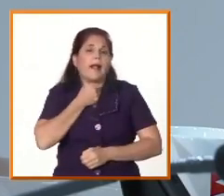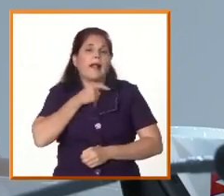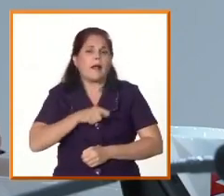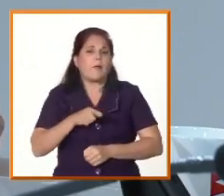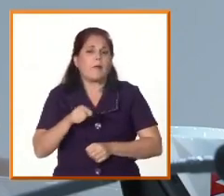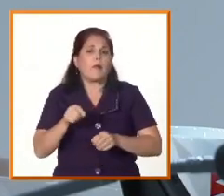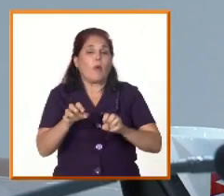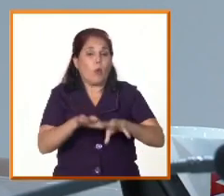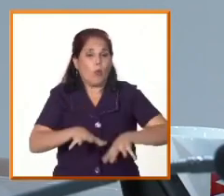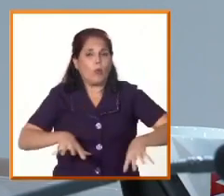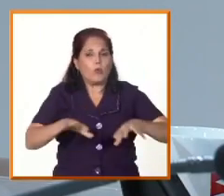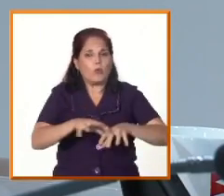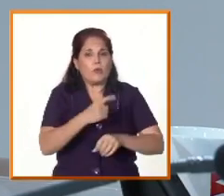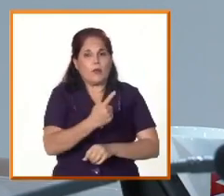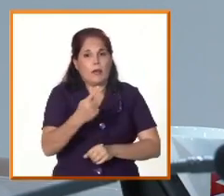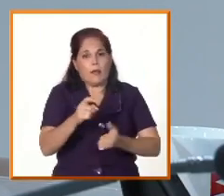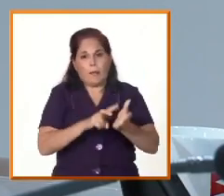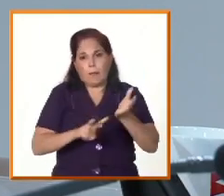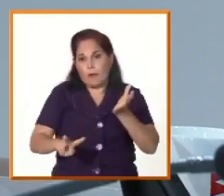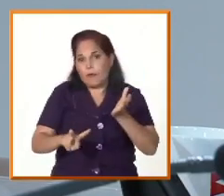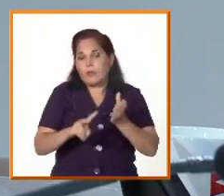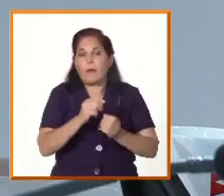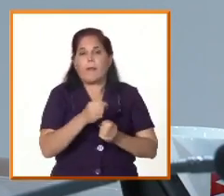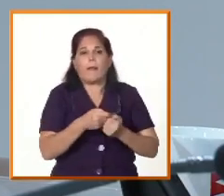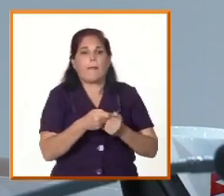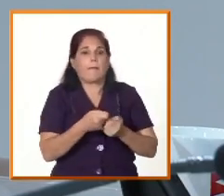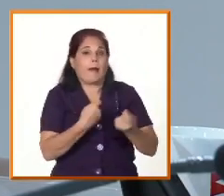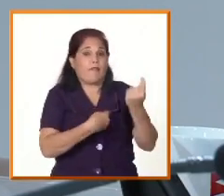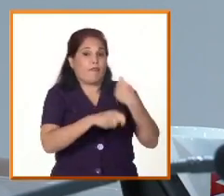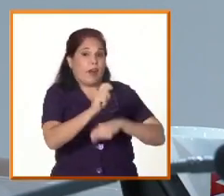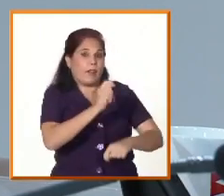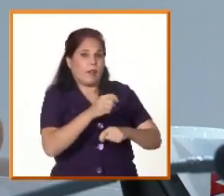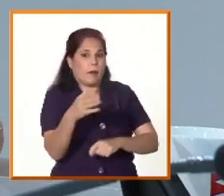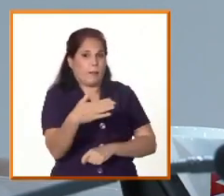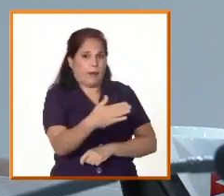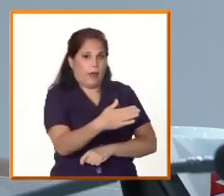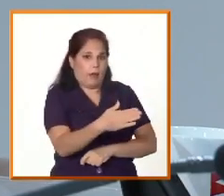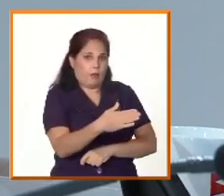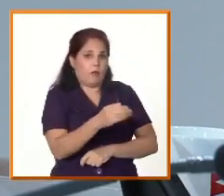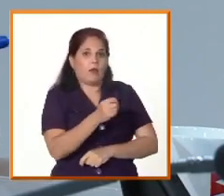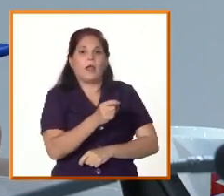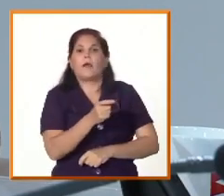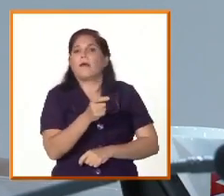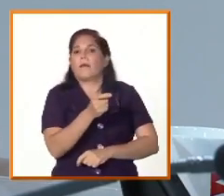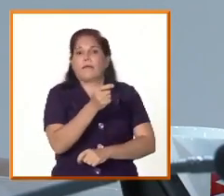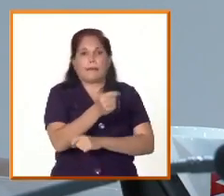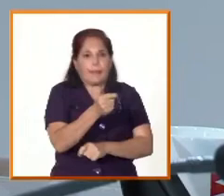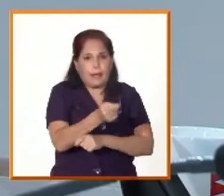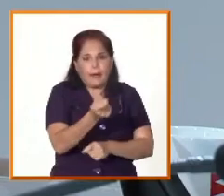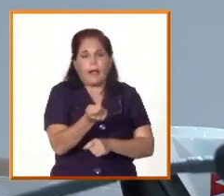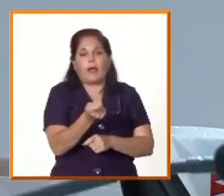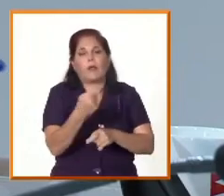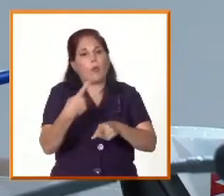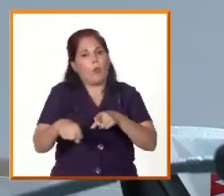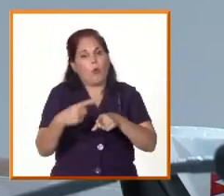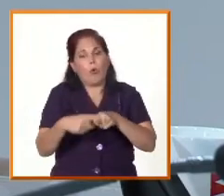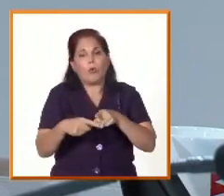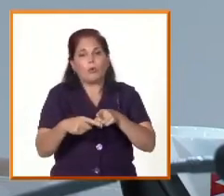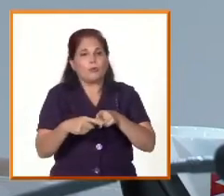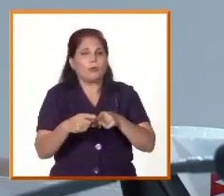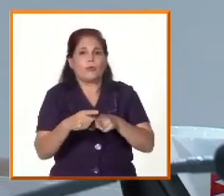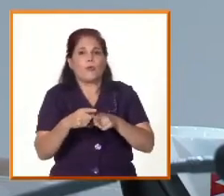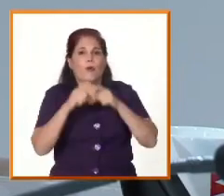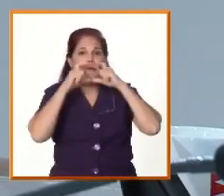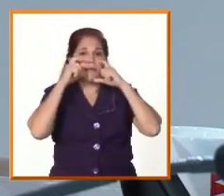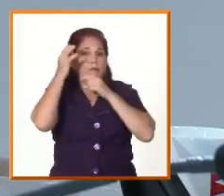paulatinamente en todos los territorios para la venta mayoristas y minoristas de insumos estamos hablando de artes de pesca medios de protección entre otros que